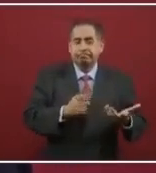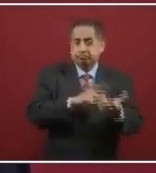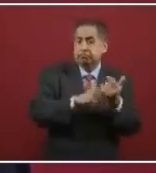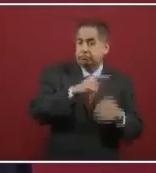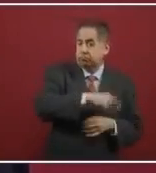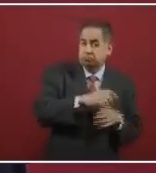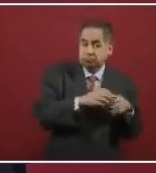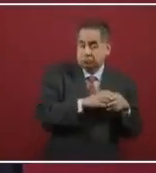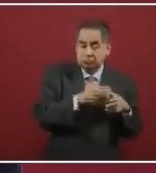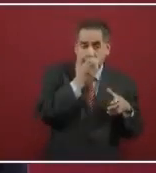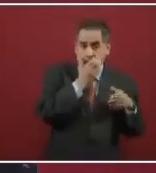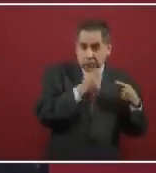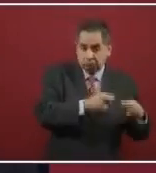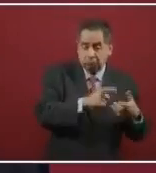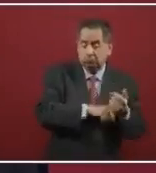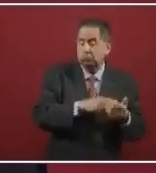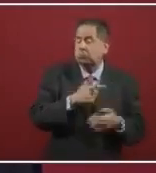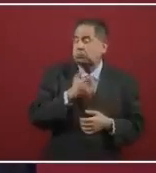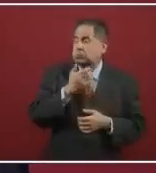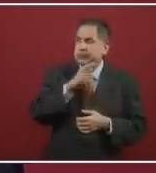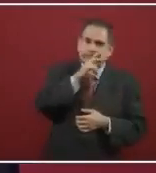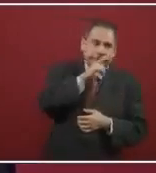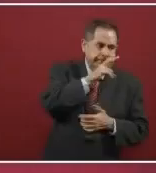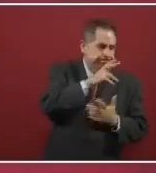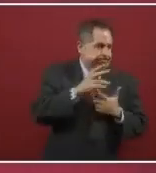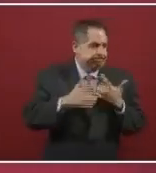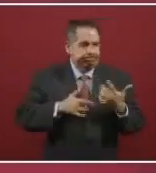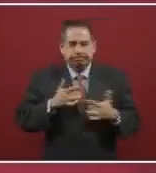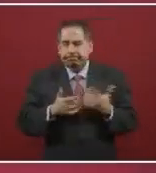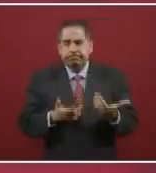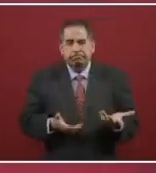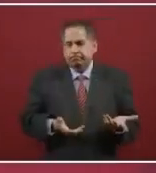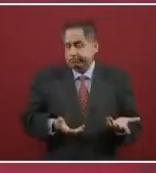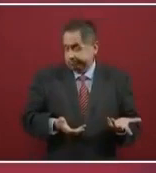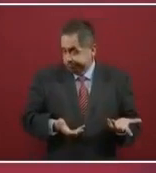preocupa porque ya